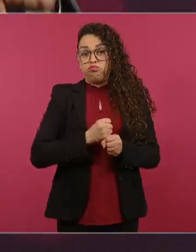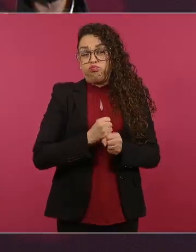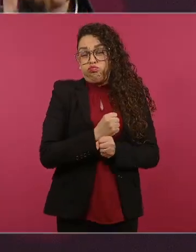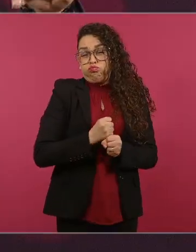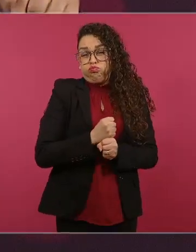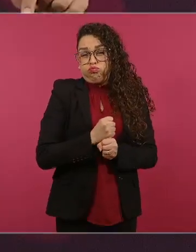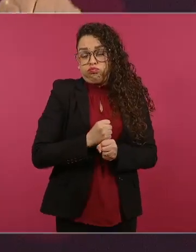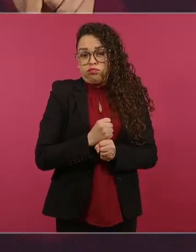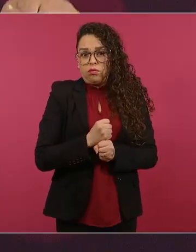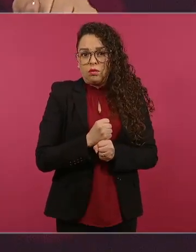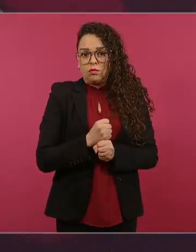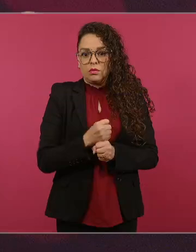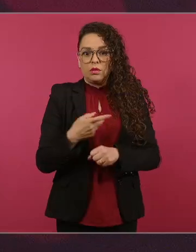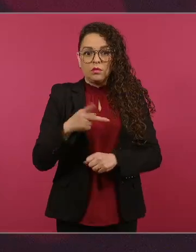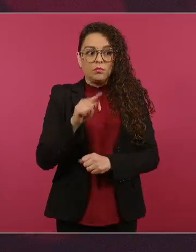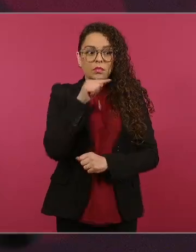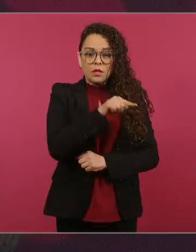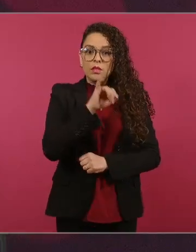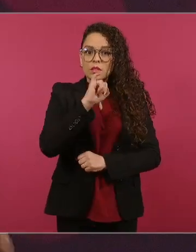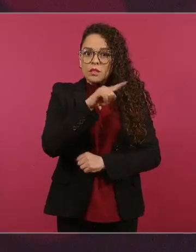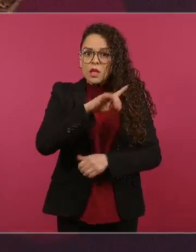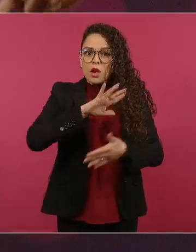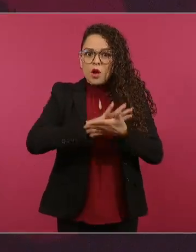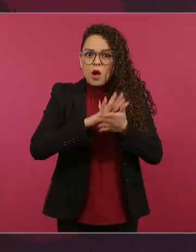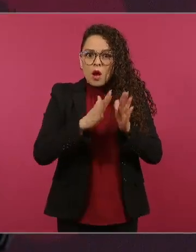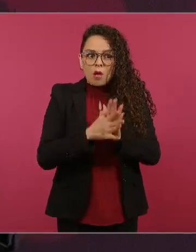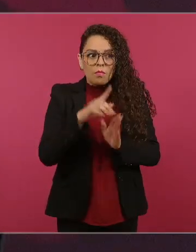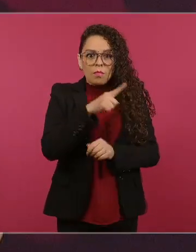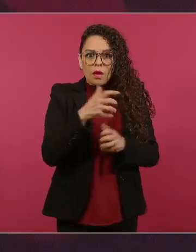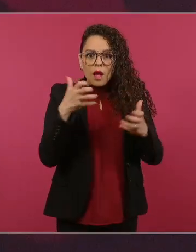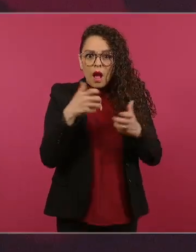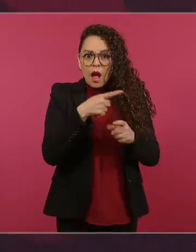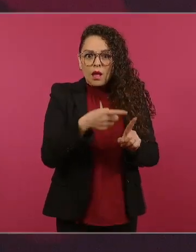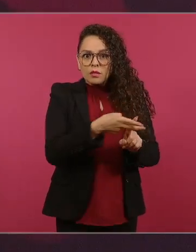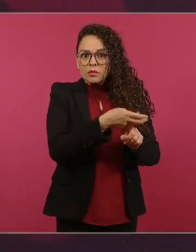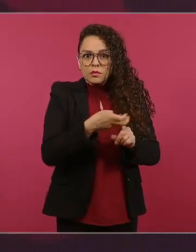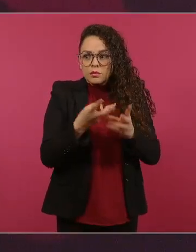sí participaron en la desaparición de los jóvenes y tenemos las pruebas.